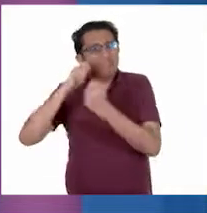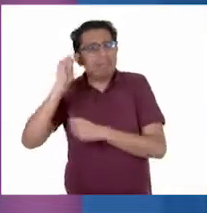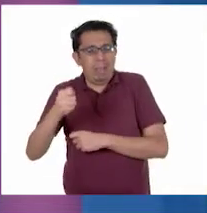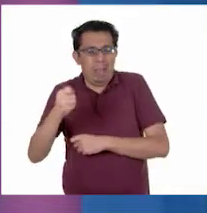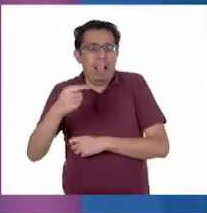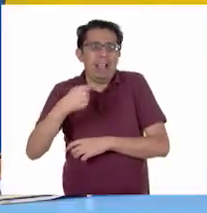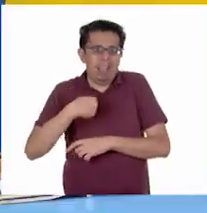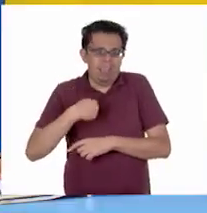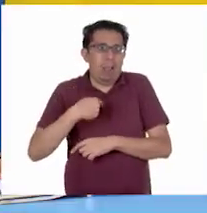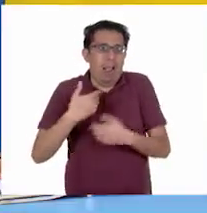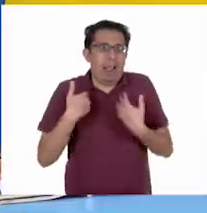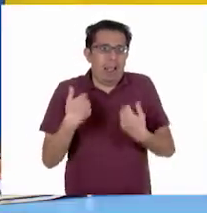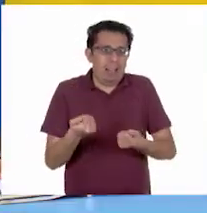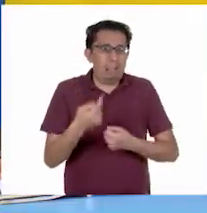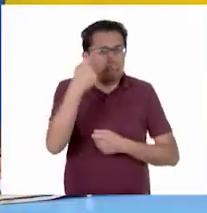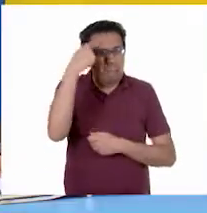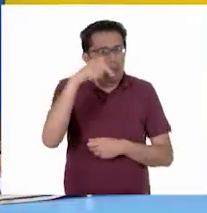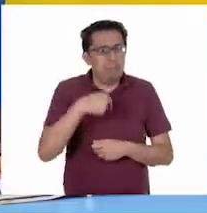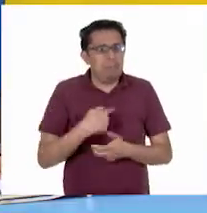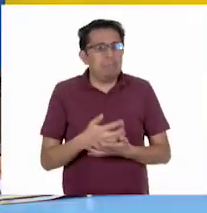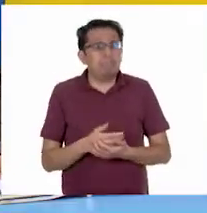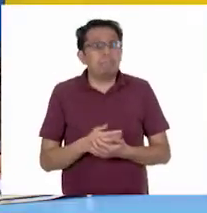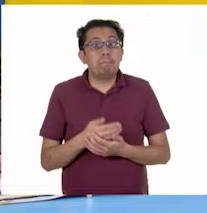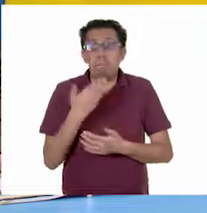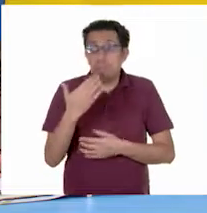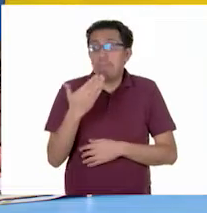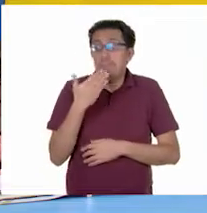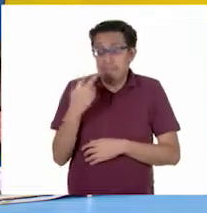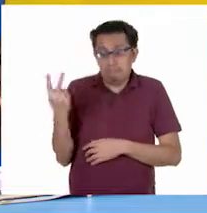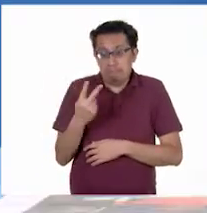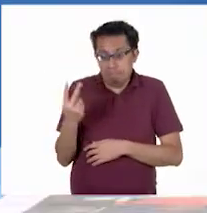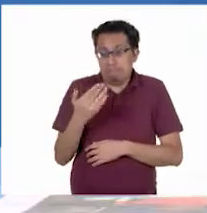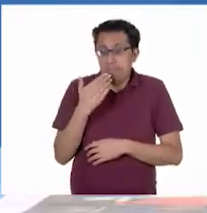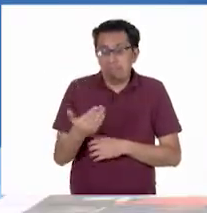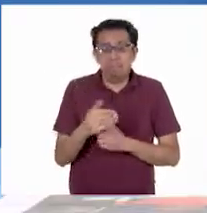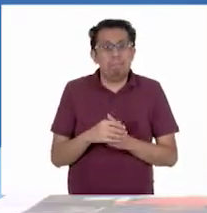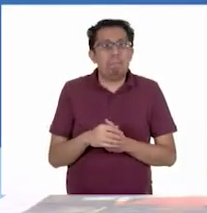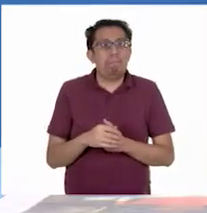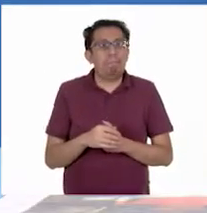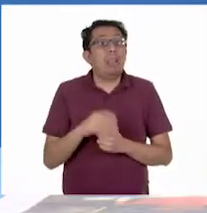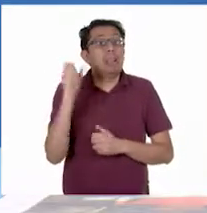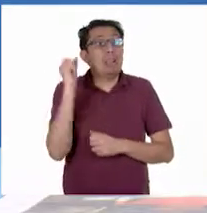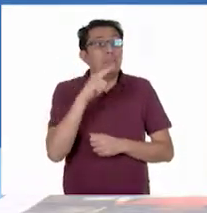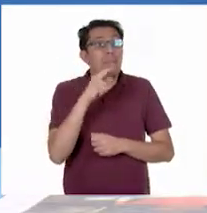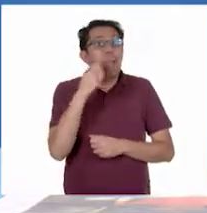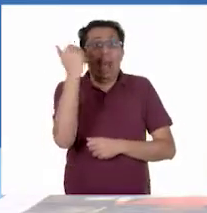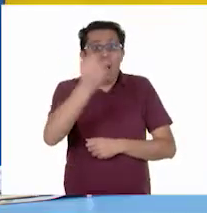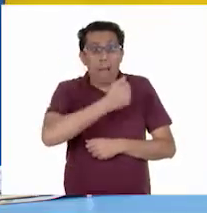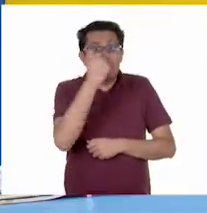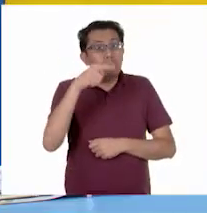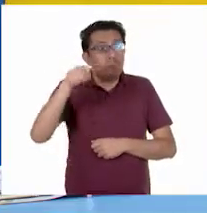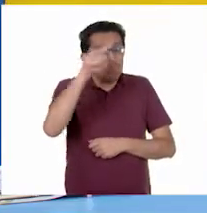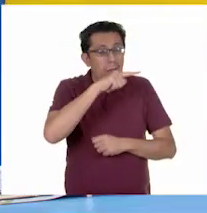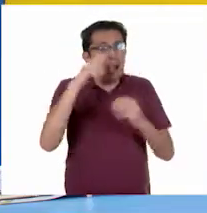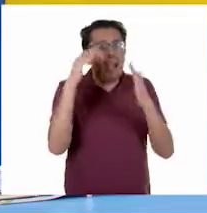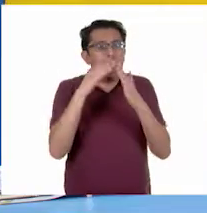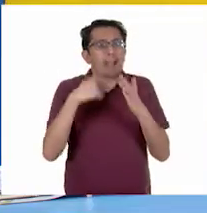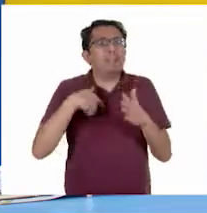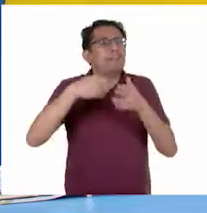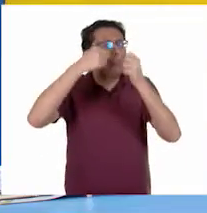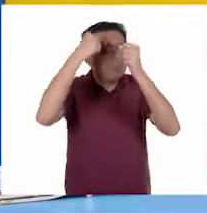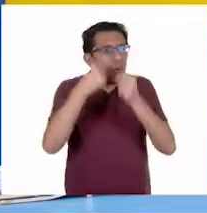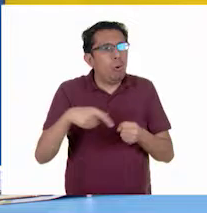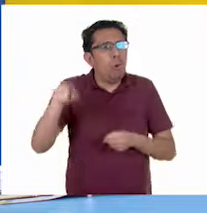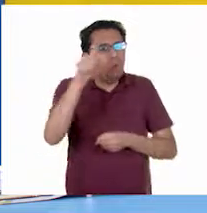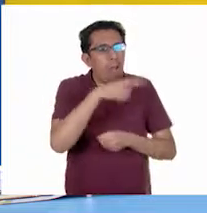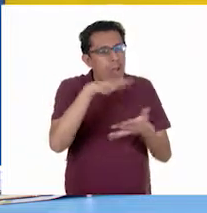mí. Eso está muy bien, Larisa, y está muy bien, Ton, definitivamente. También nuestros estudiantes en casa, y yo estoy seguro que van a revisar